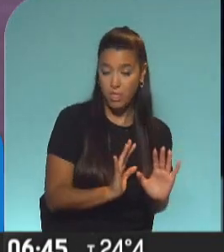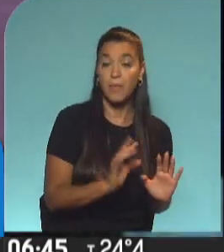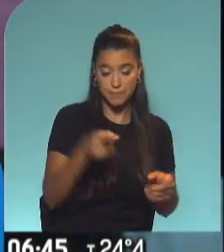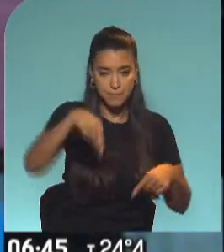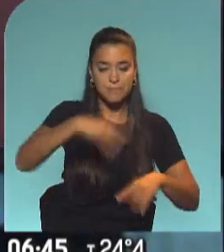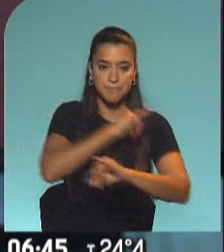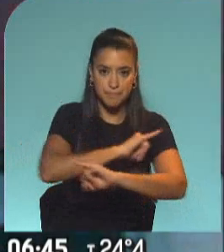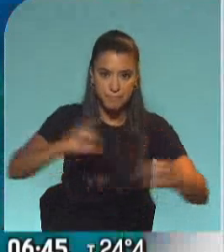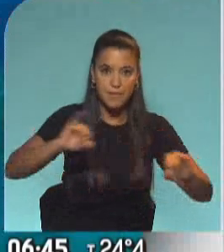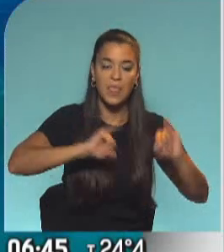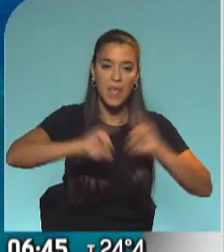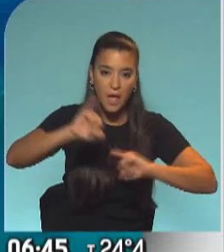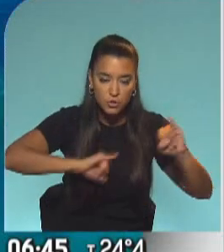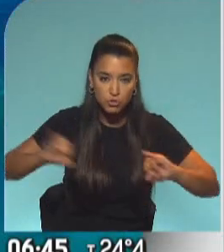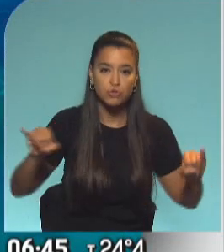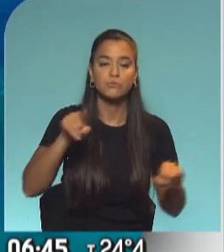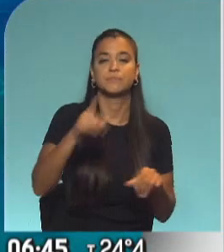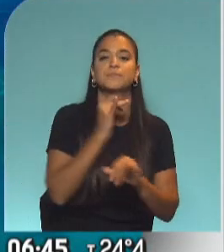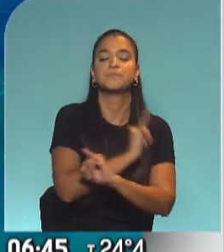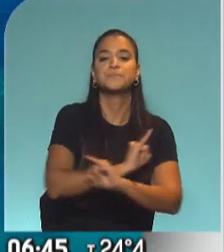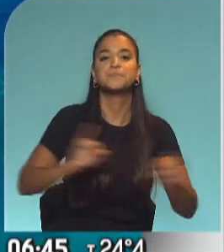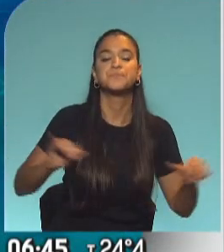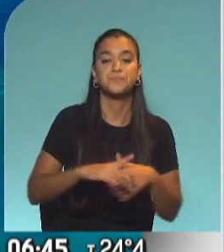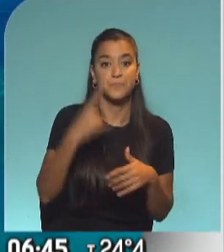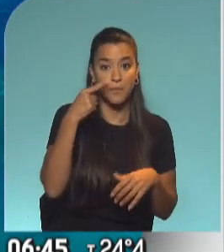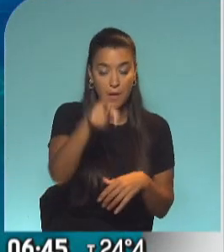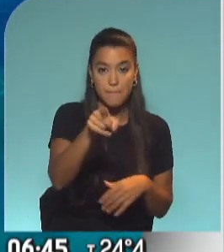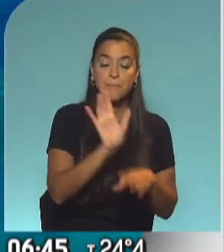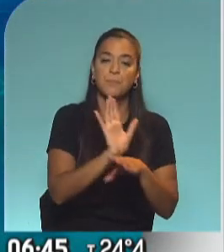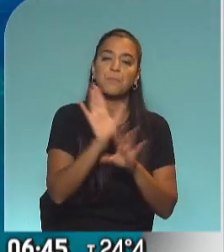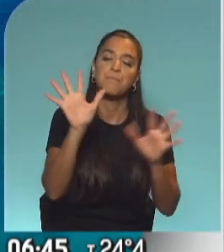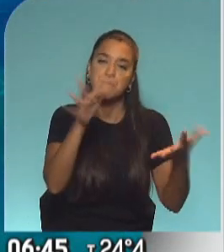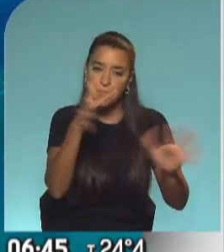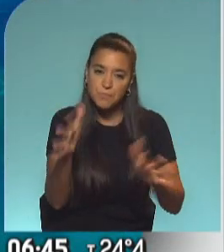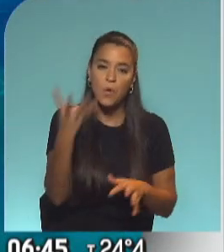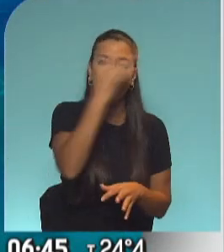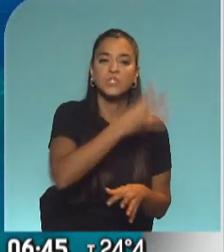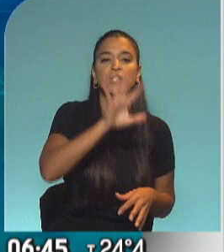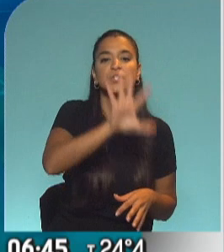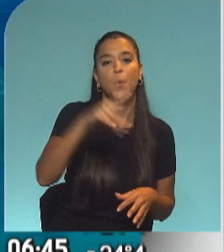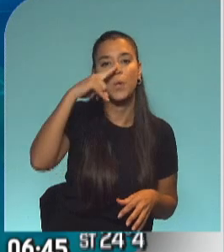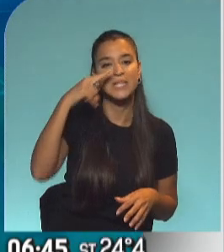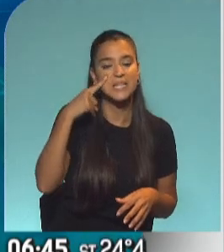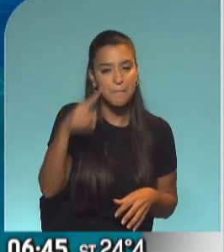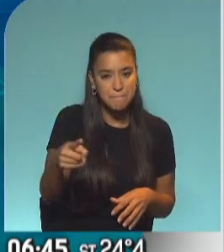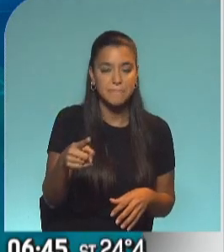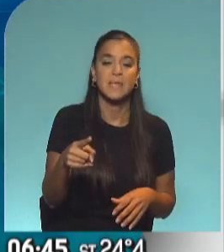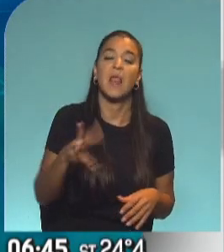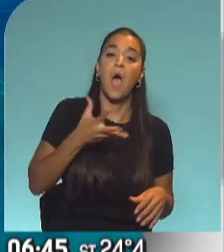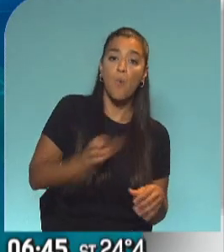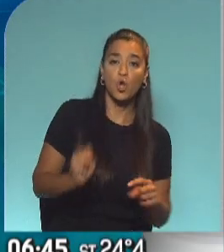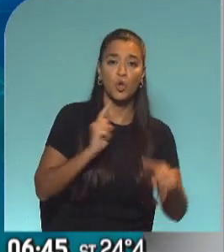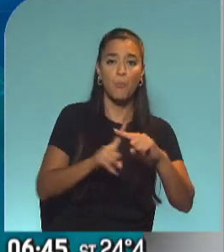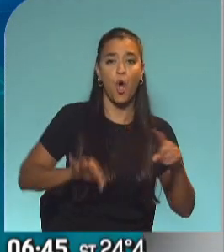para compartir los datos de este informe. Ahí vemos, esas son las estimaciones, 457.000 abortos